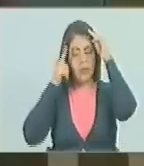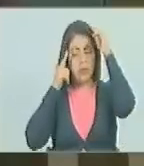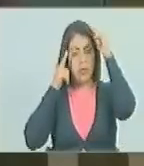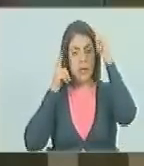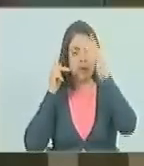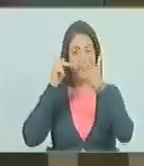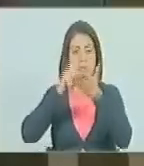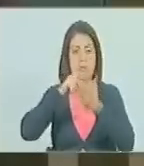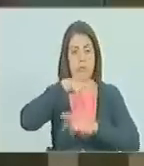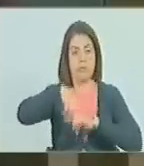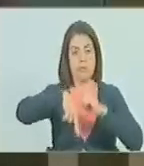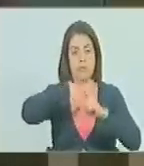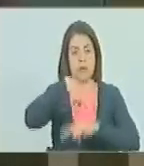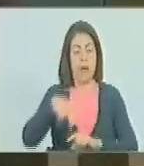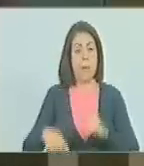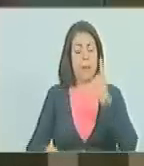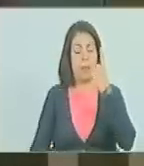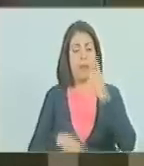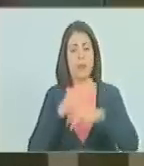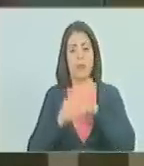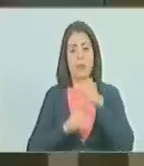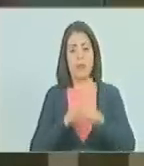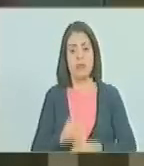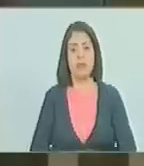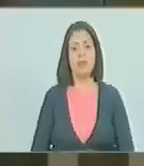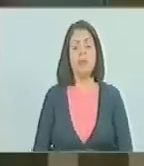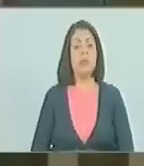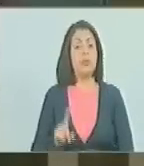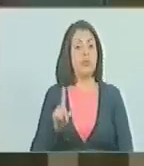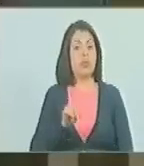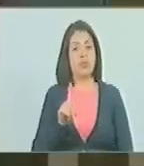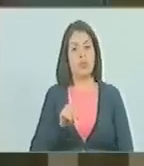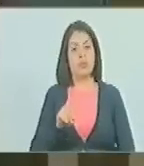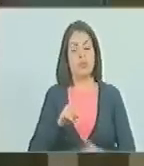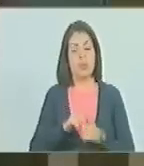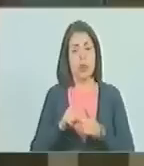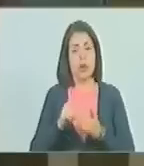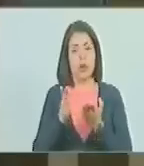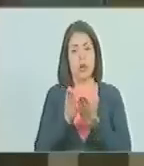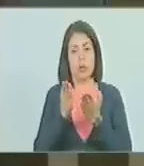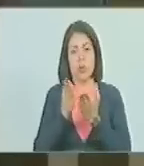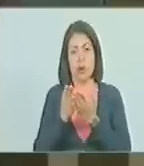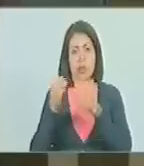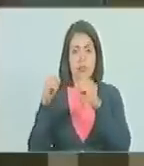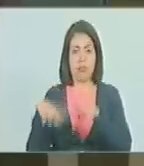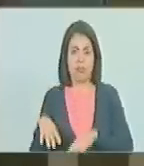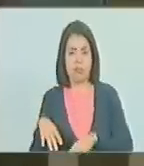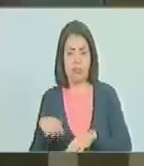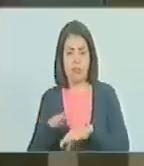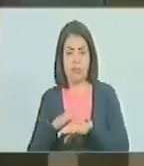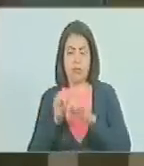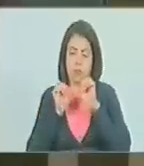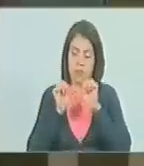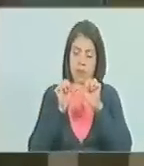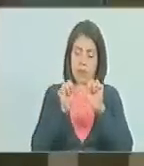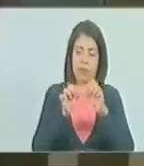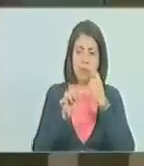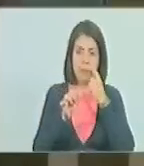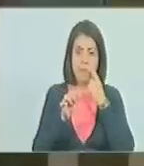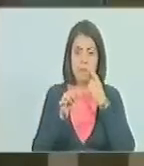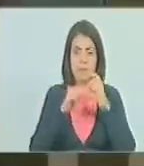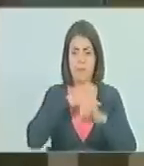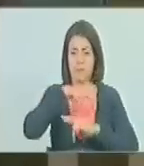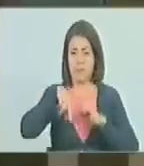llegó a la revolución, lo primero que hizo fue que no se cobrara más matrículas escolares. Hoy eso se ha mantenido en la